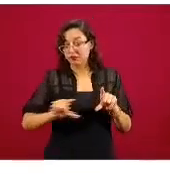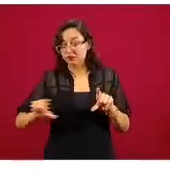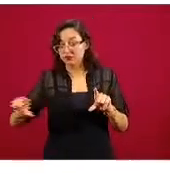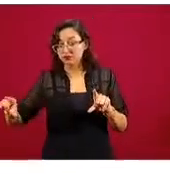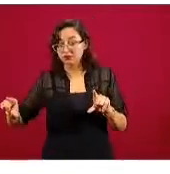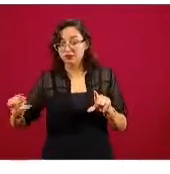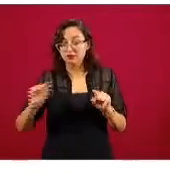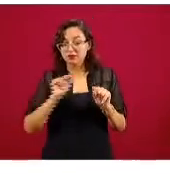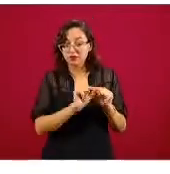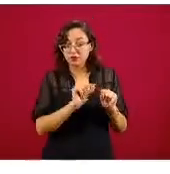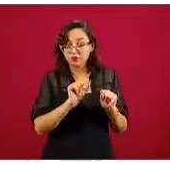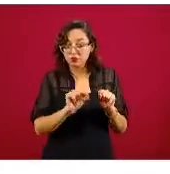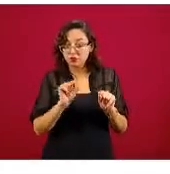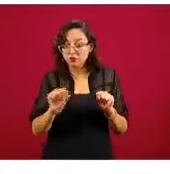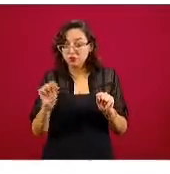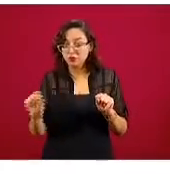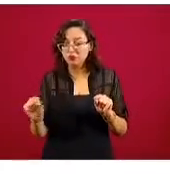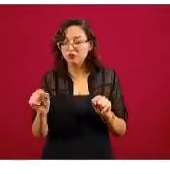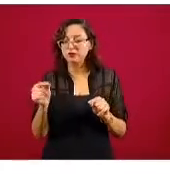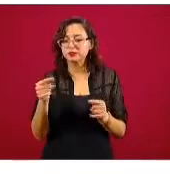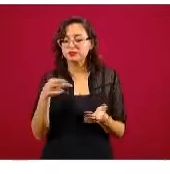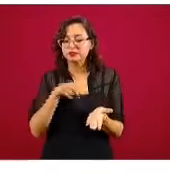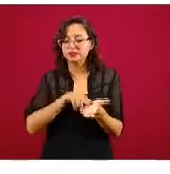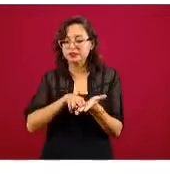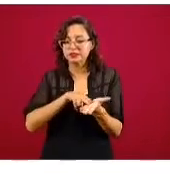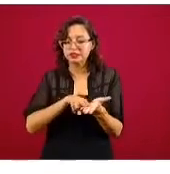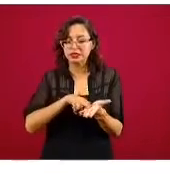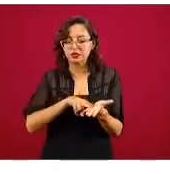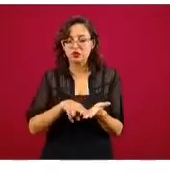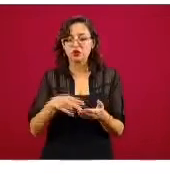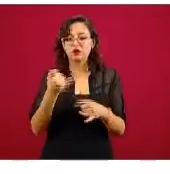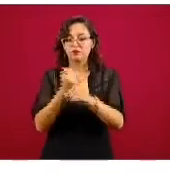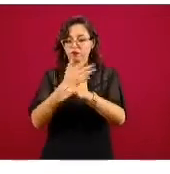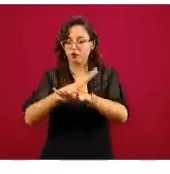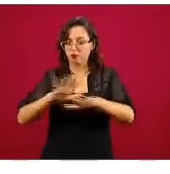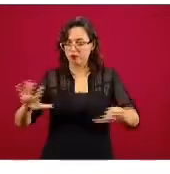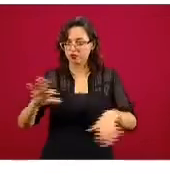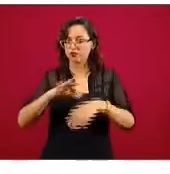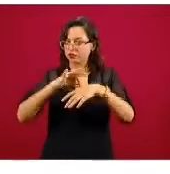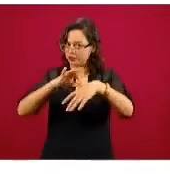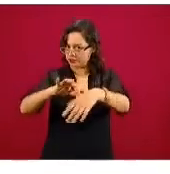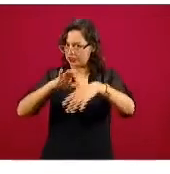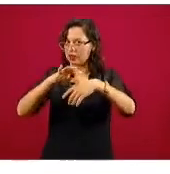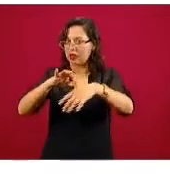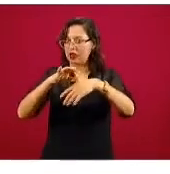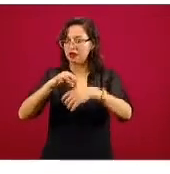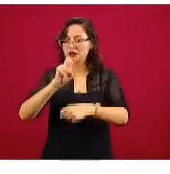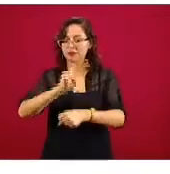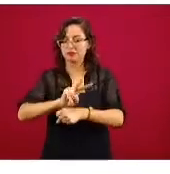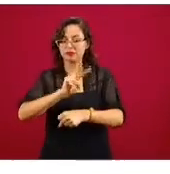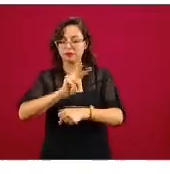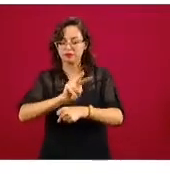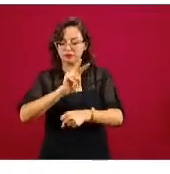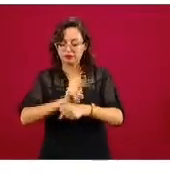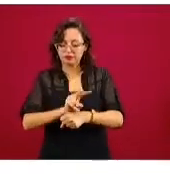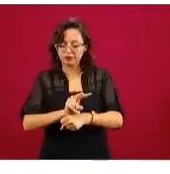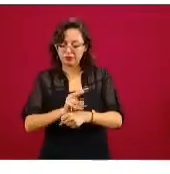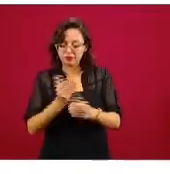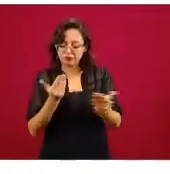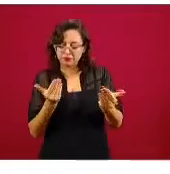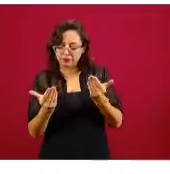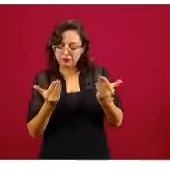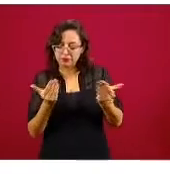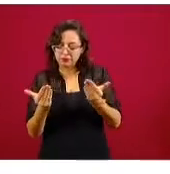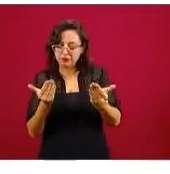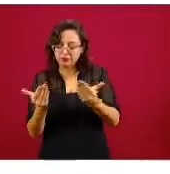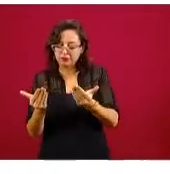gráfica, se ven unos puntitos negros. Son datos reales, es la vigilancia epidemiológica. Y con base en esos datos se